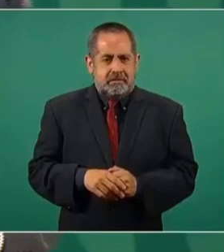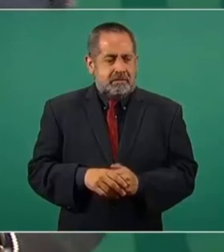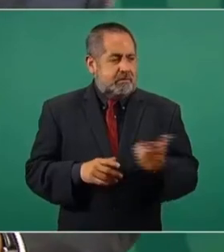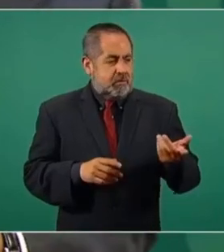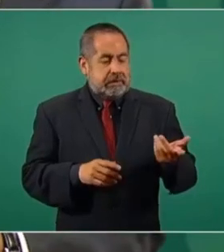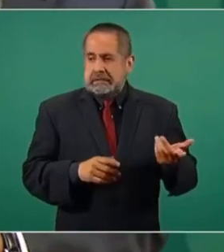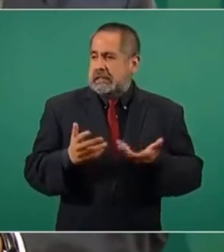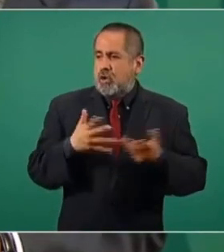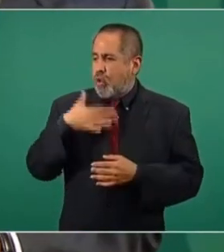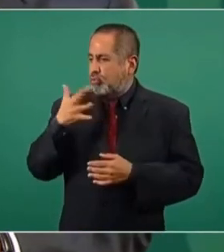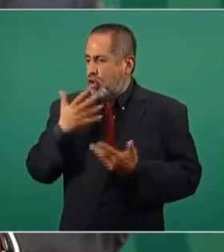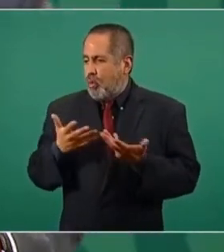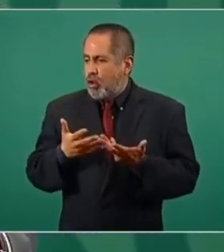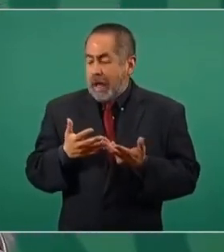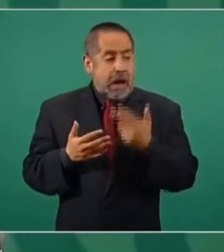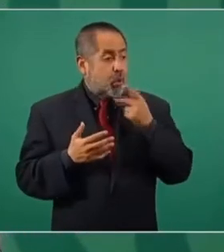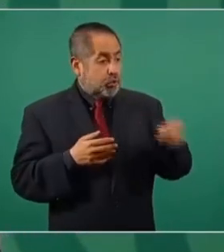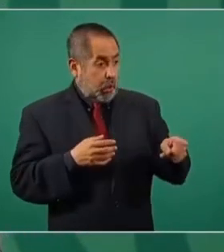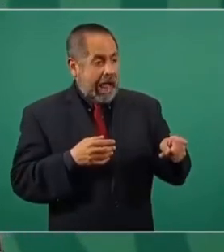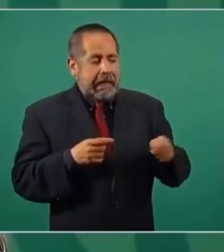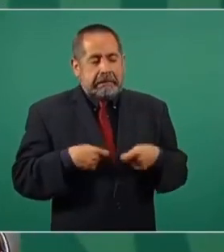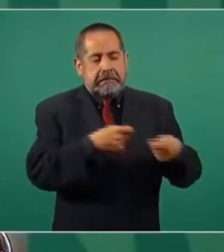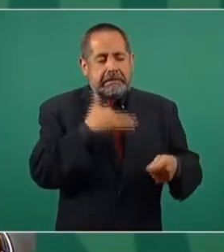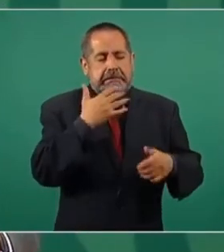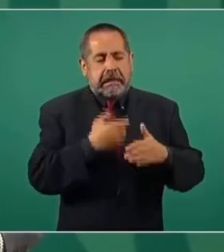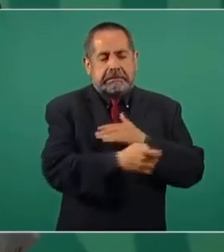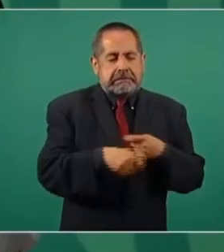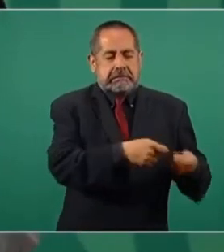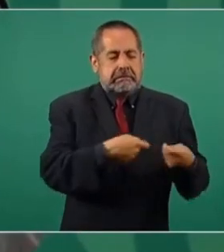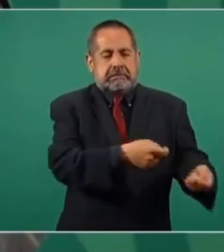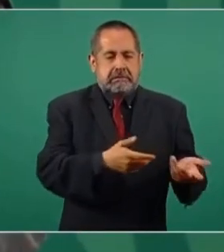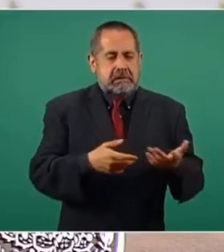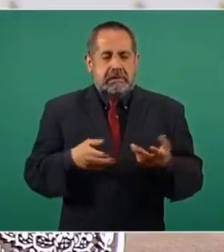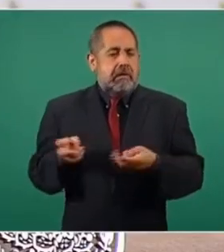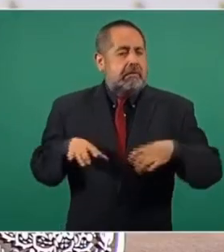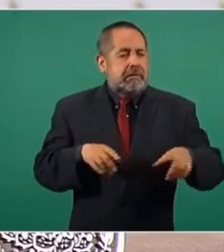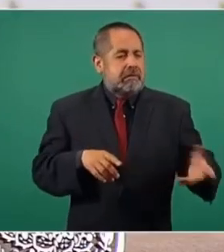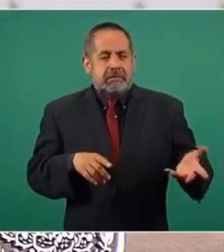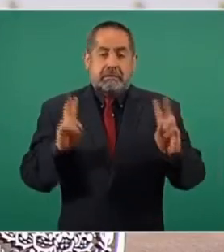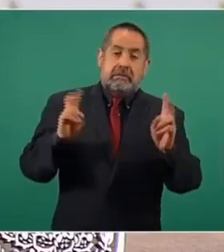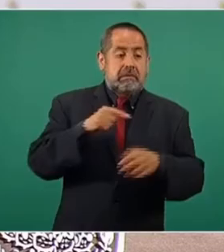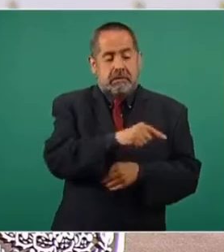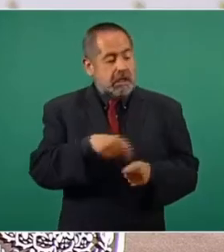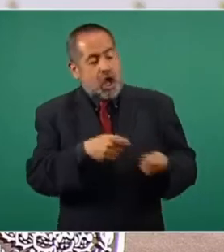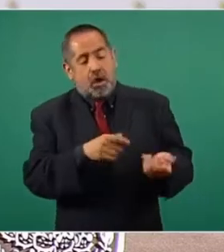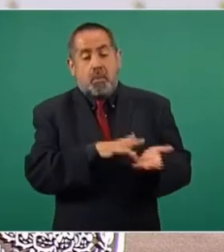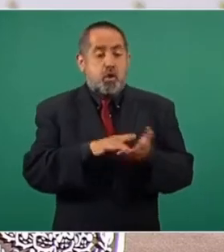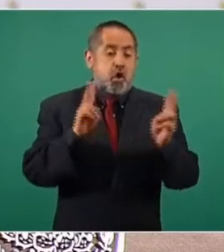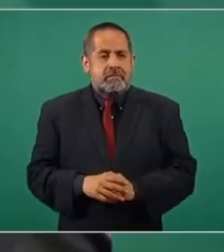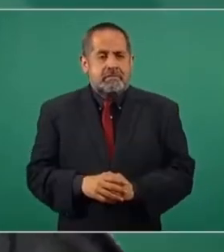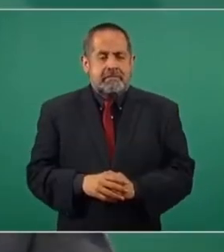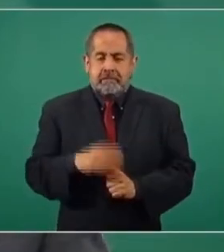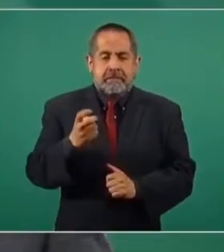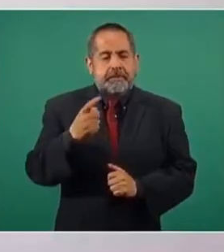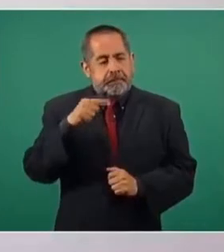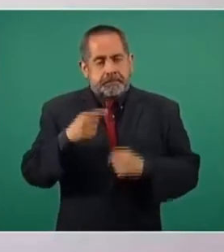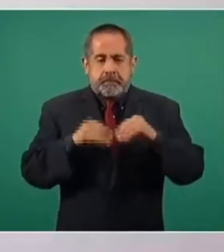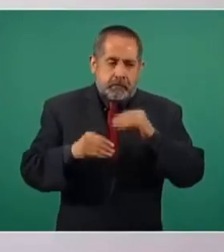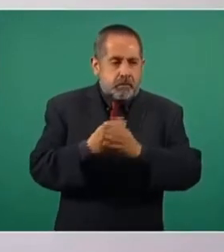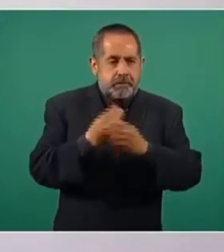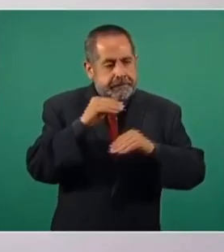legalizar la corrupción, y los usaron para legitimar el modelo neoliberal. Entonces fueron